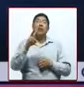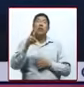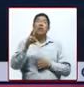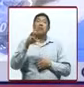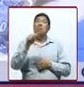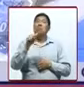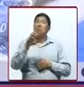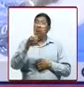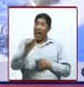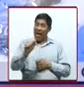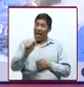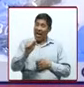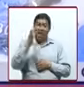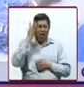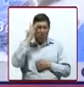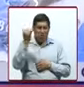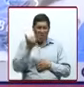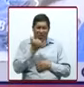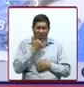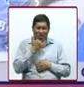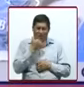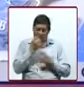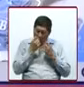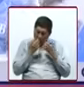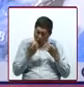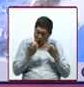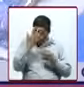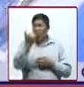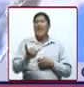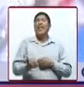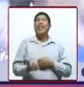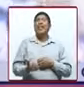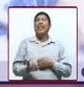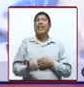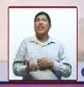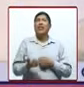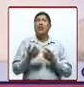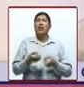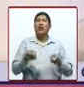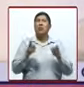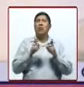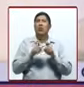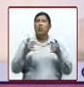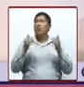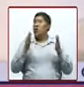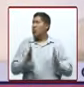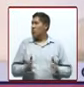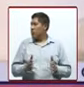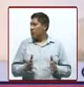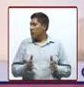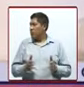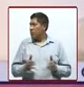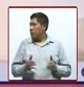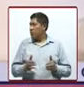Vaca. Ramiro Vaca, ¿por qué? ¿Qué es lo que admiras de él? ¿Qué te gusta de él? Cuando un jugador